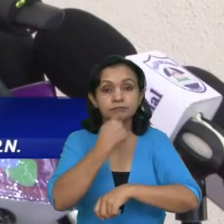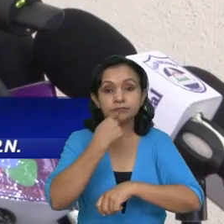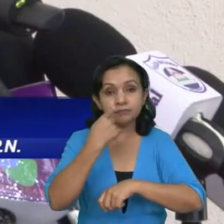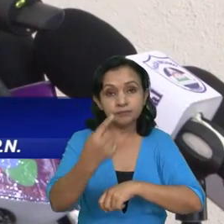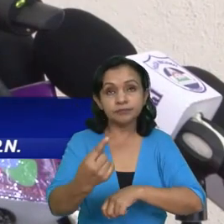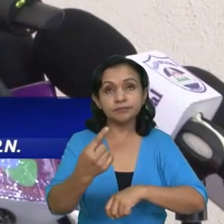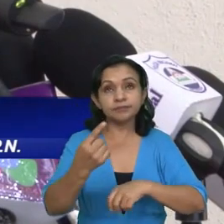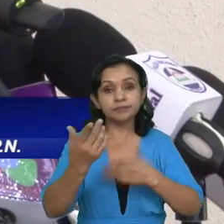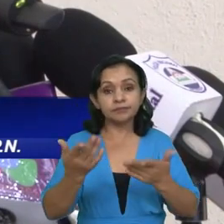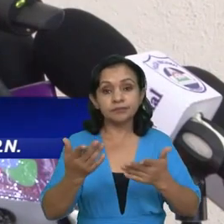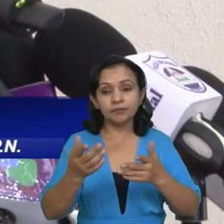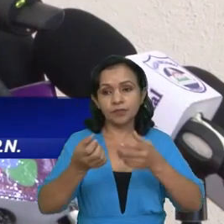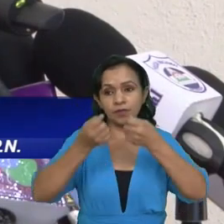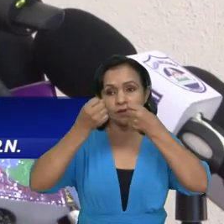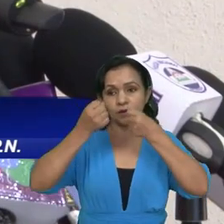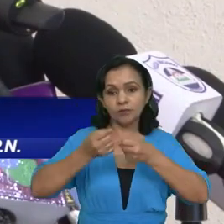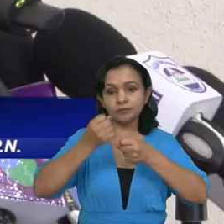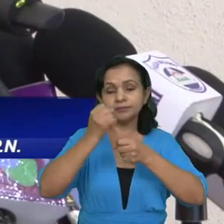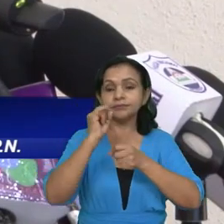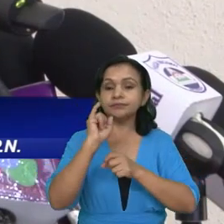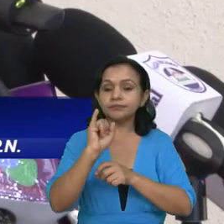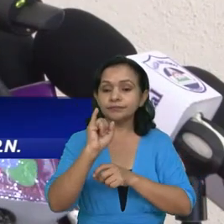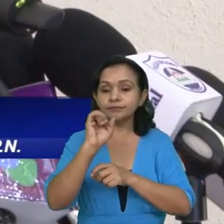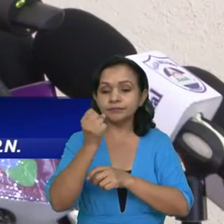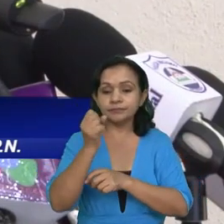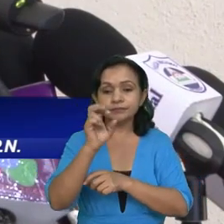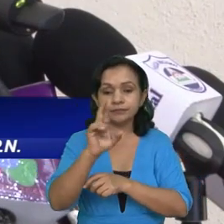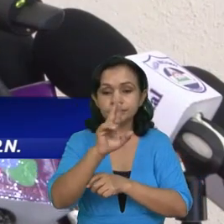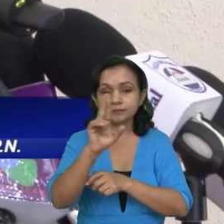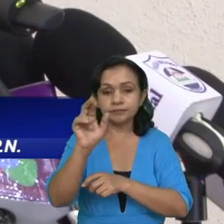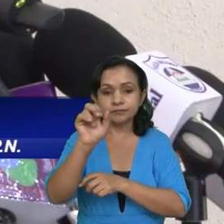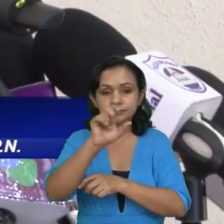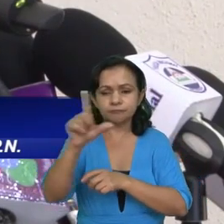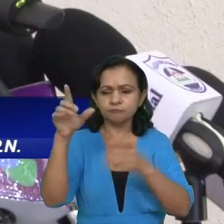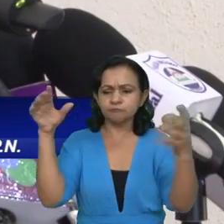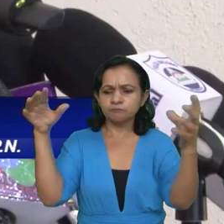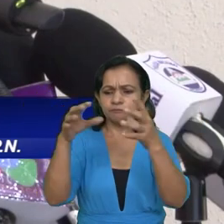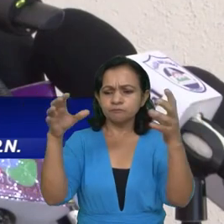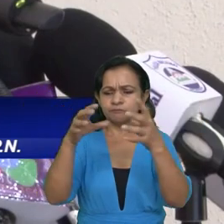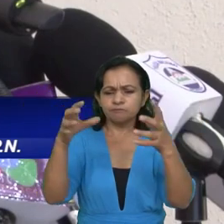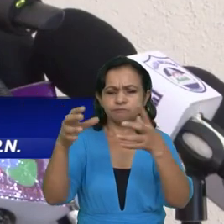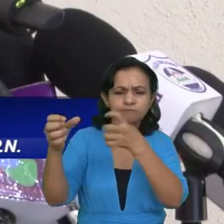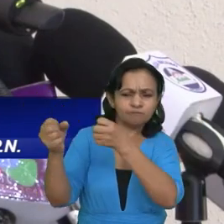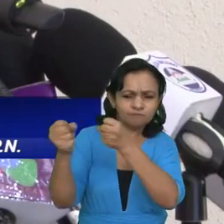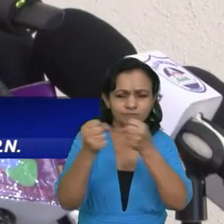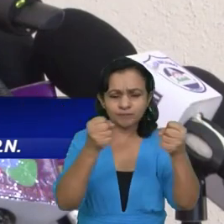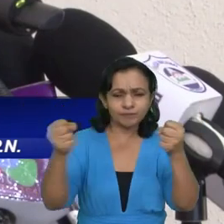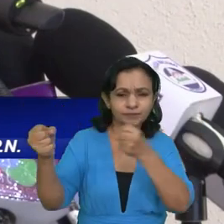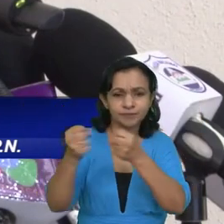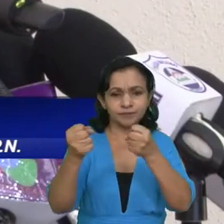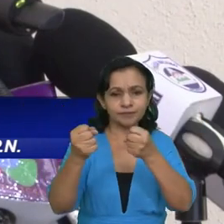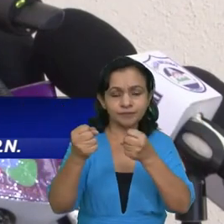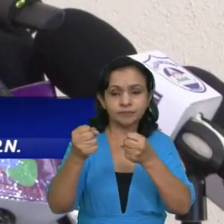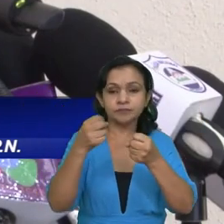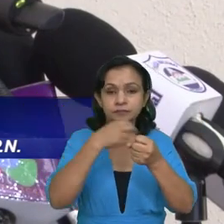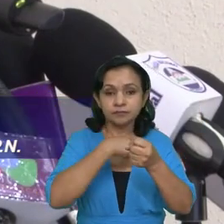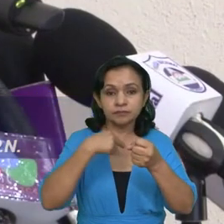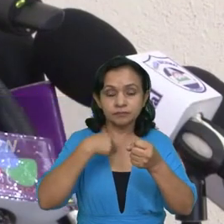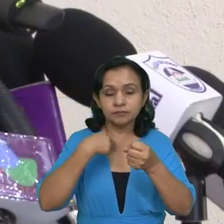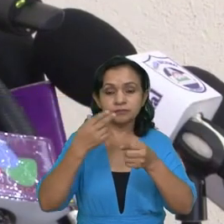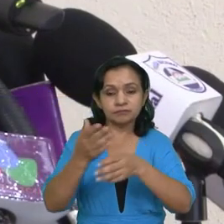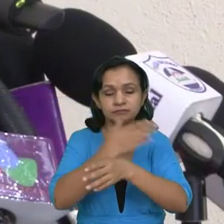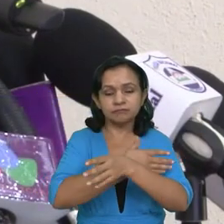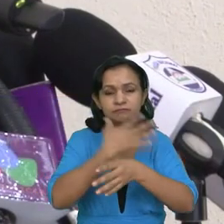que el sujeto israel antonio aguilar discutió y forcejeó con la víctima motivado por